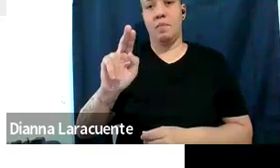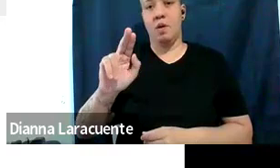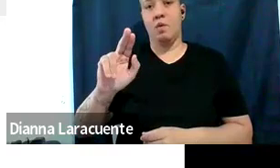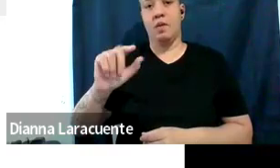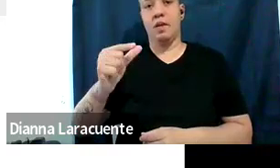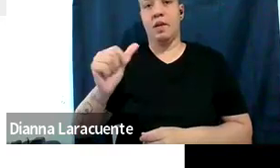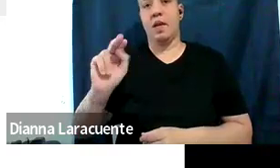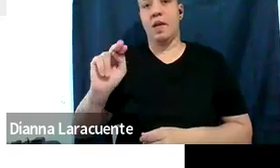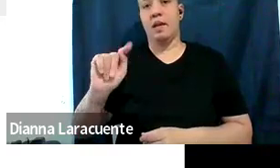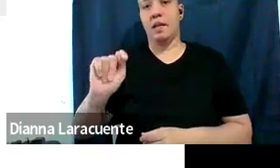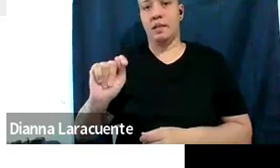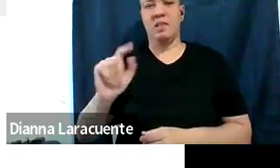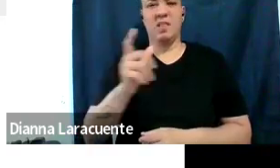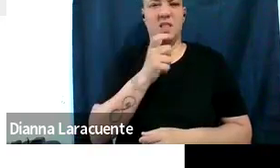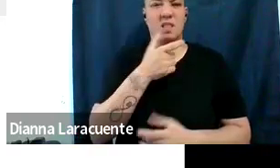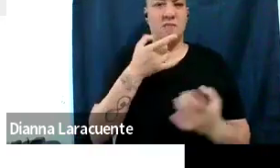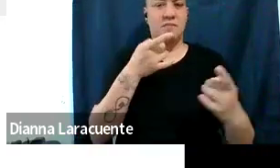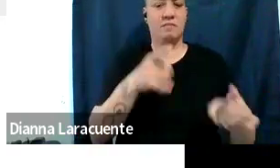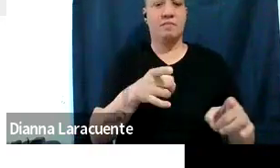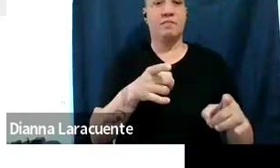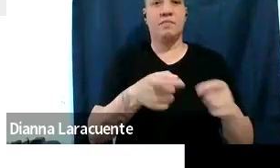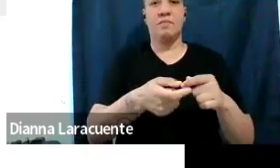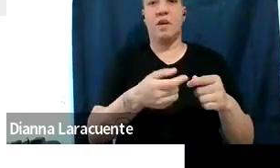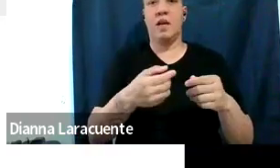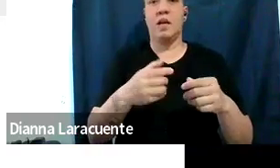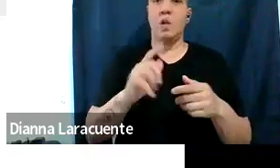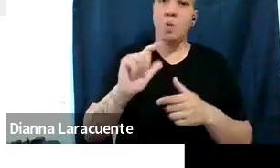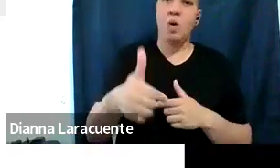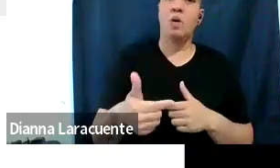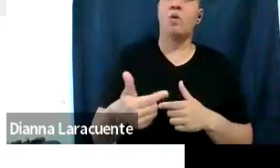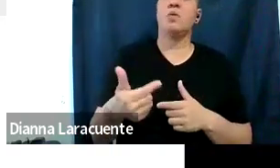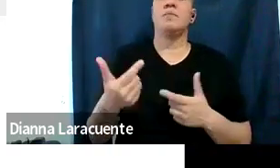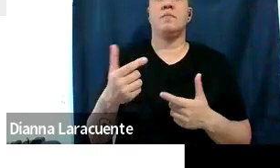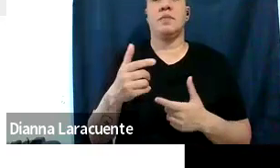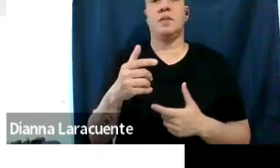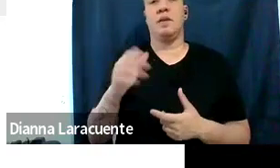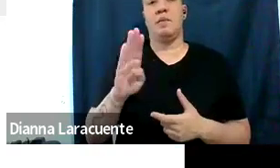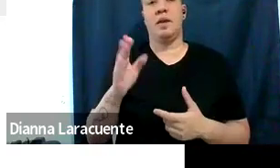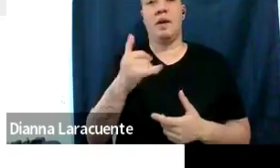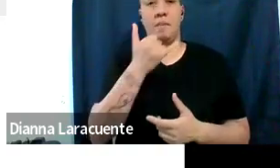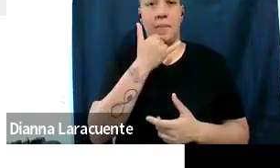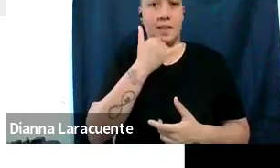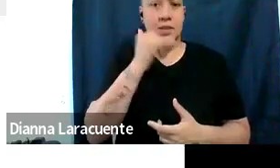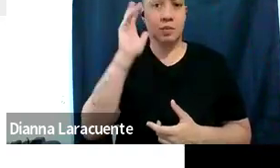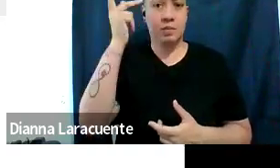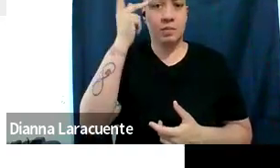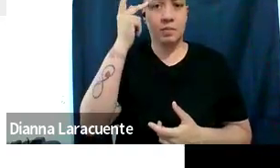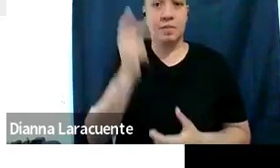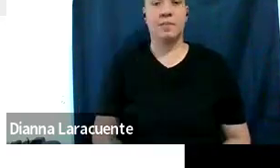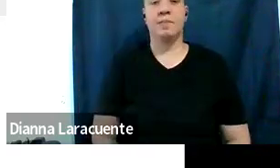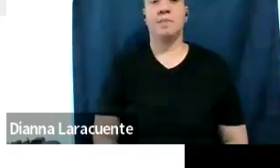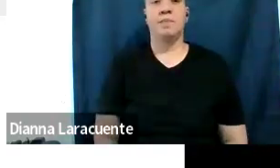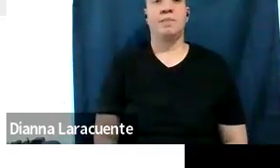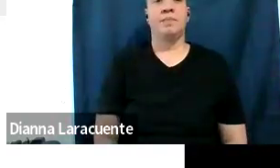dice, ¿quién va a suceder a Valdoriotti? ¿Qué va a pasar con el partido? Y